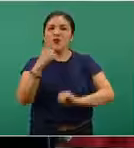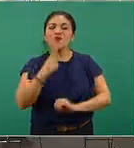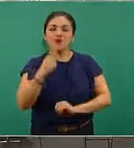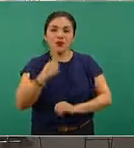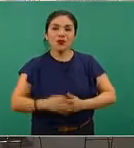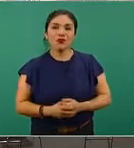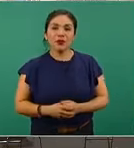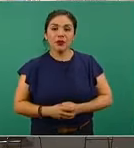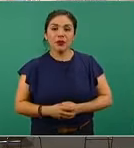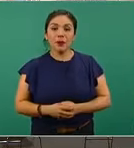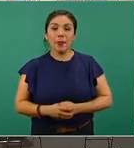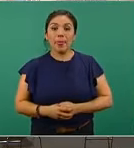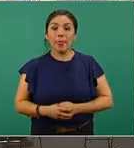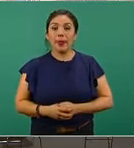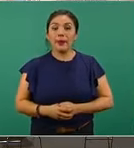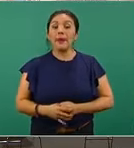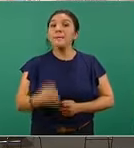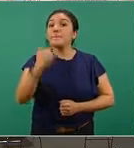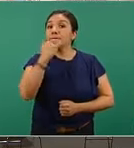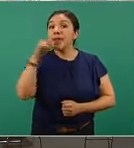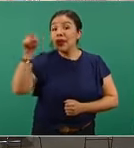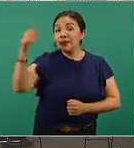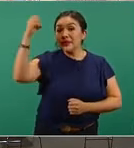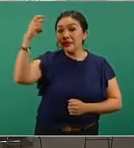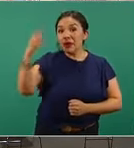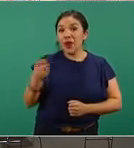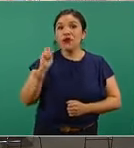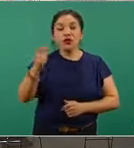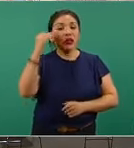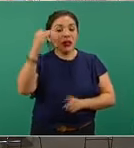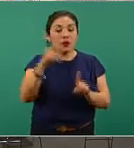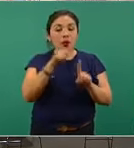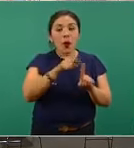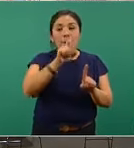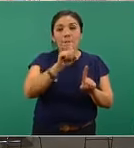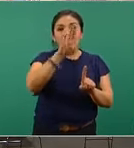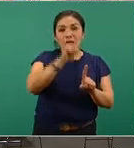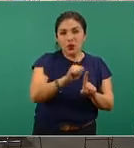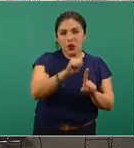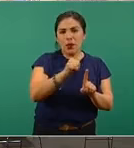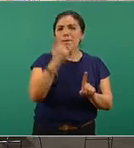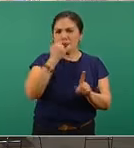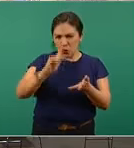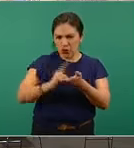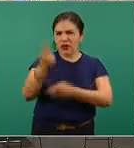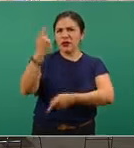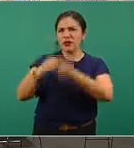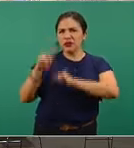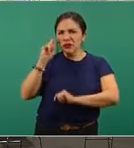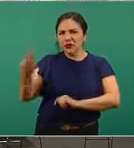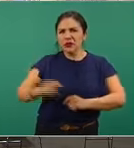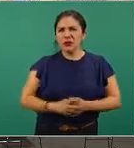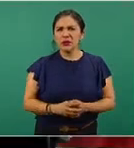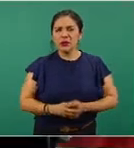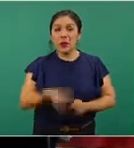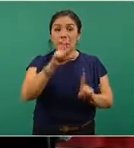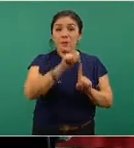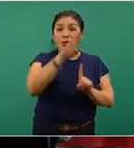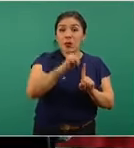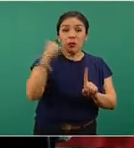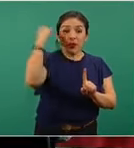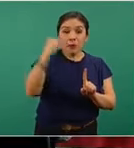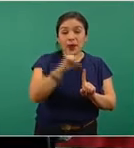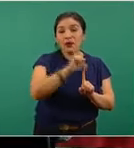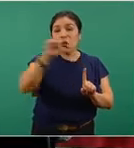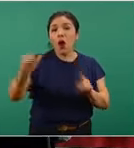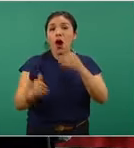siguiente. Este semáforo, es vigente del 29 de, si lo pone por favor, regrésese tantito, del 29 de marzo